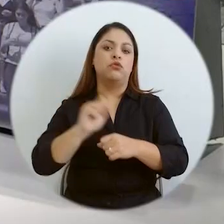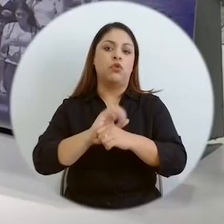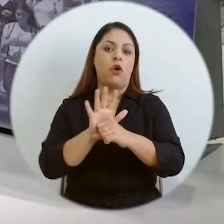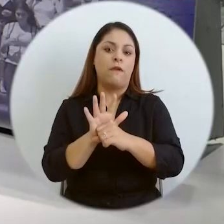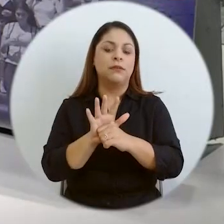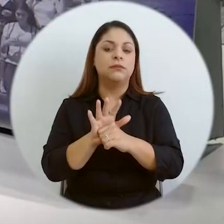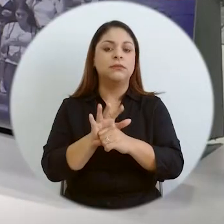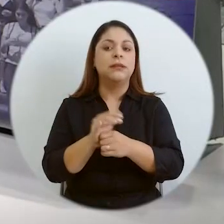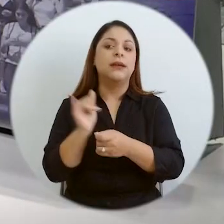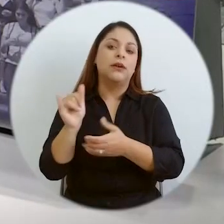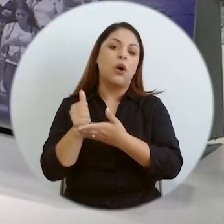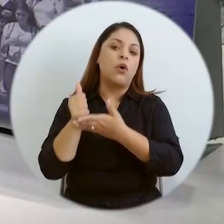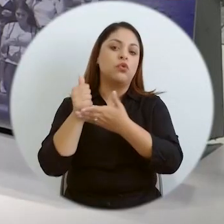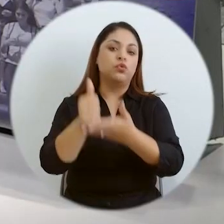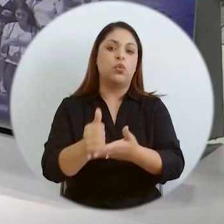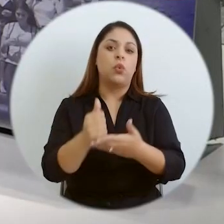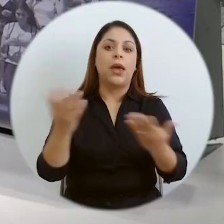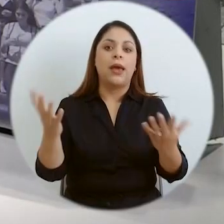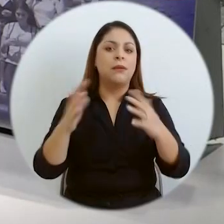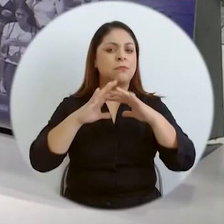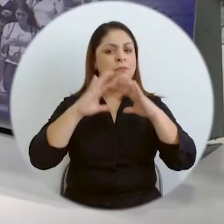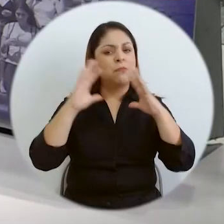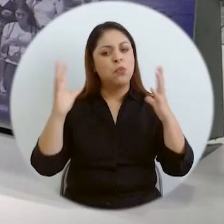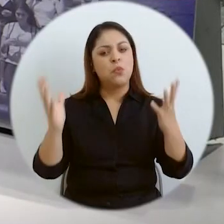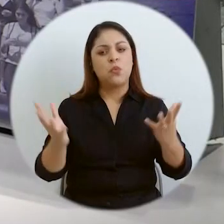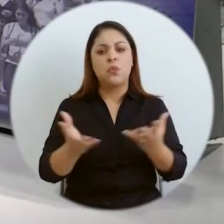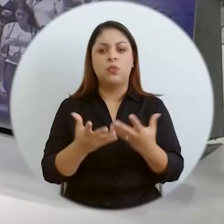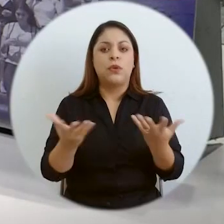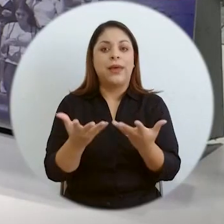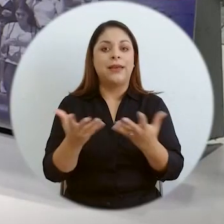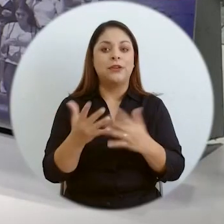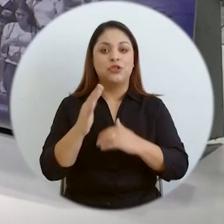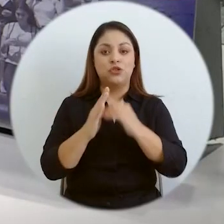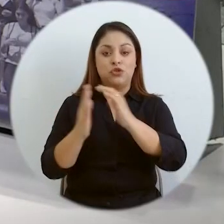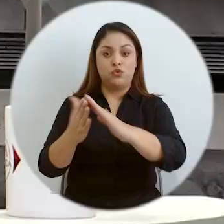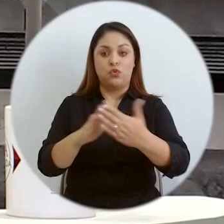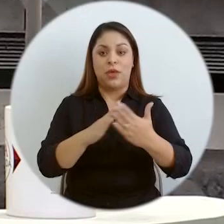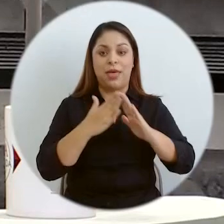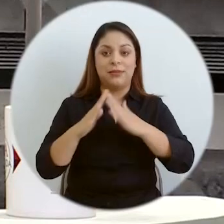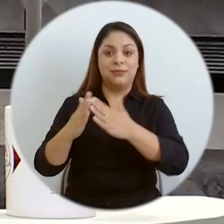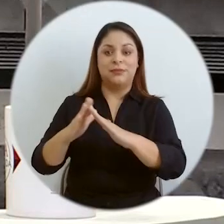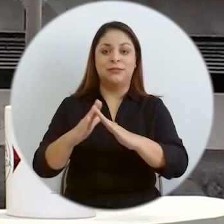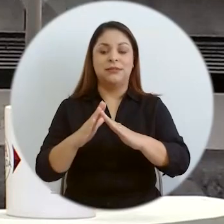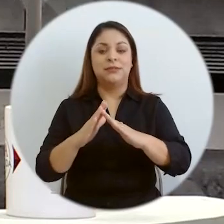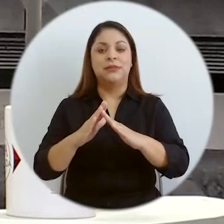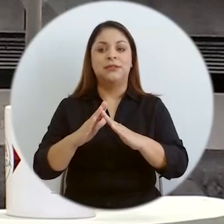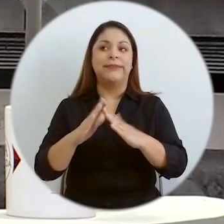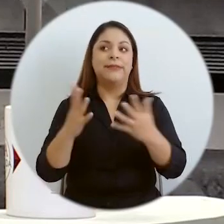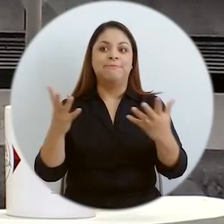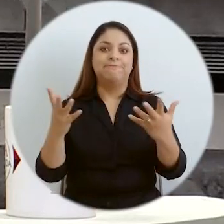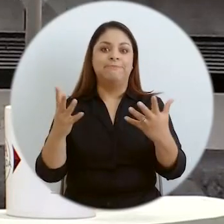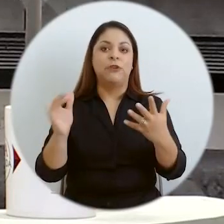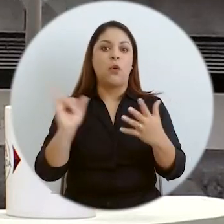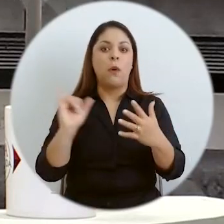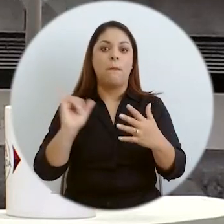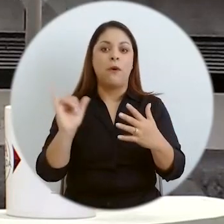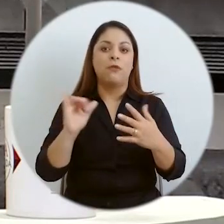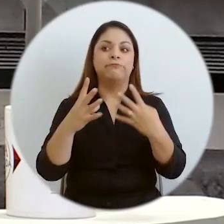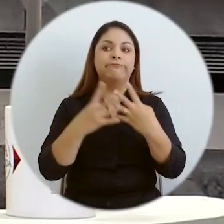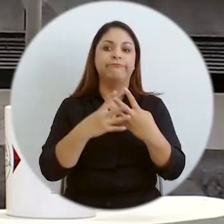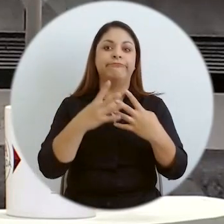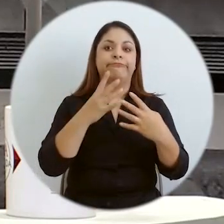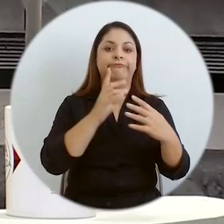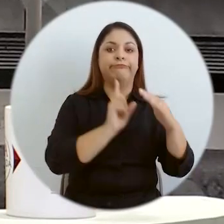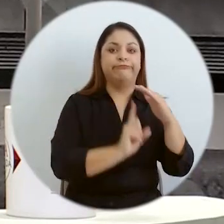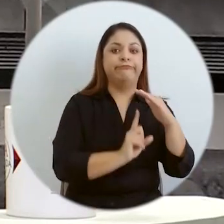Precisamente contribuyó a eso que en todo el mundo las ciudades y los grandes centros urbanos se vieran como unas prisiones por todas estas